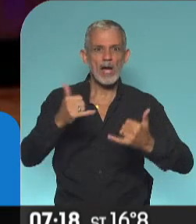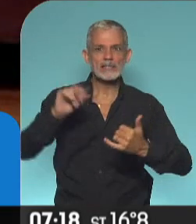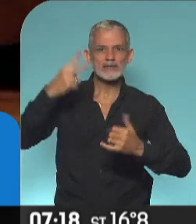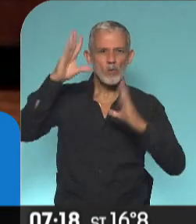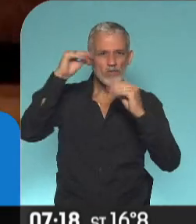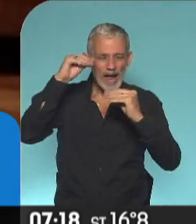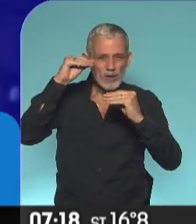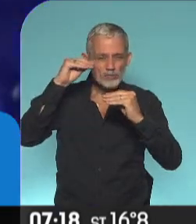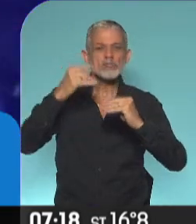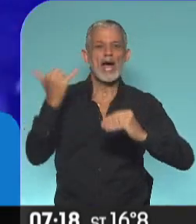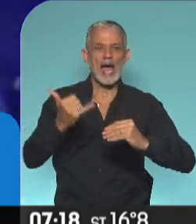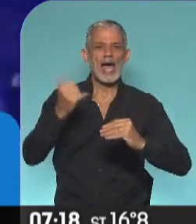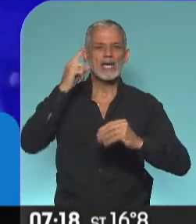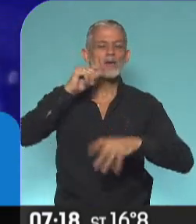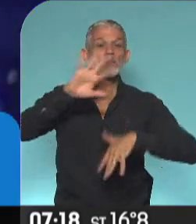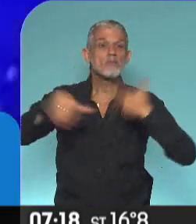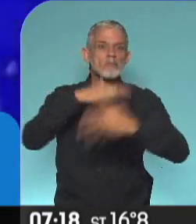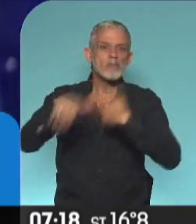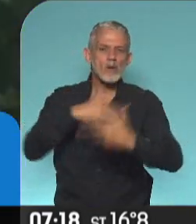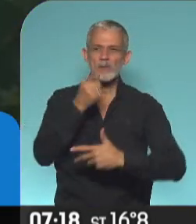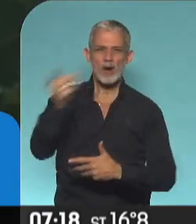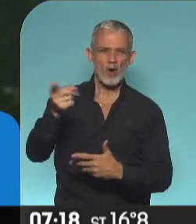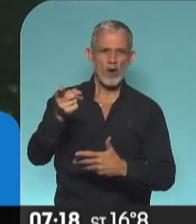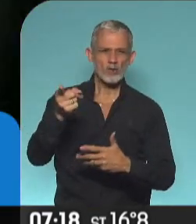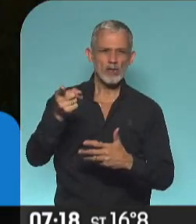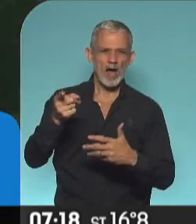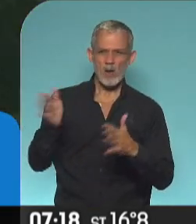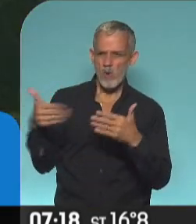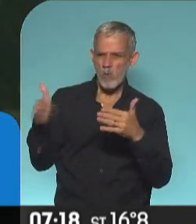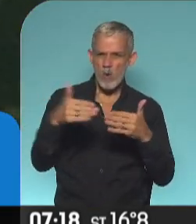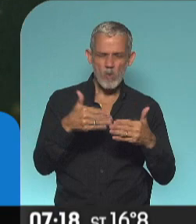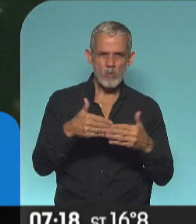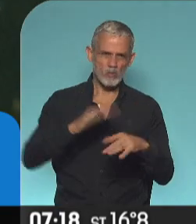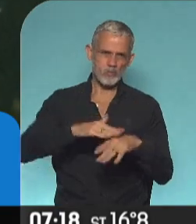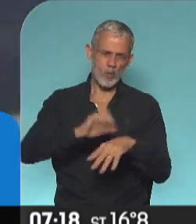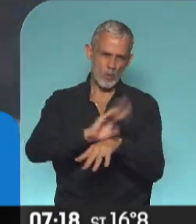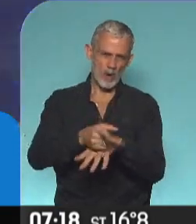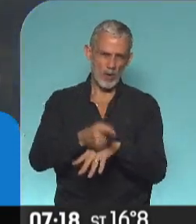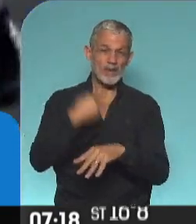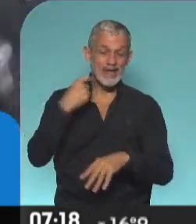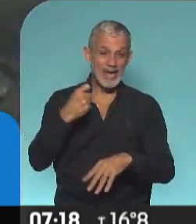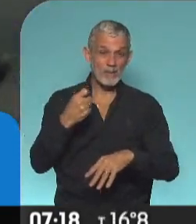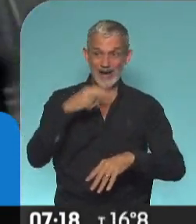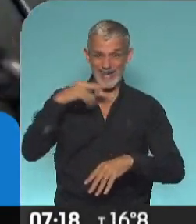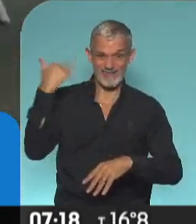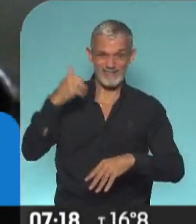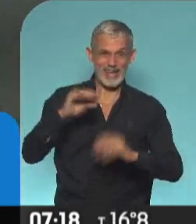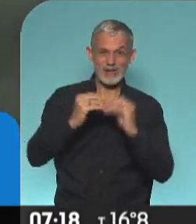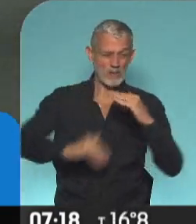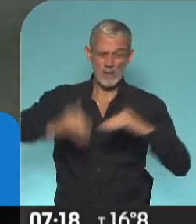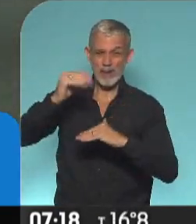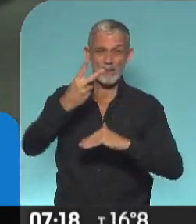noche consecutiva disturbios y protestas contra las restricciones impuestas por el COVID-19. España, que el viernes superó los